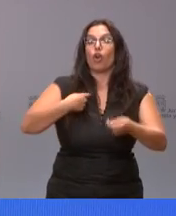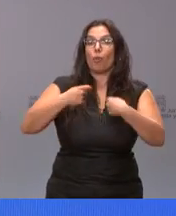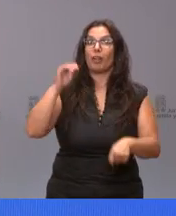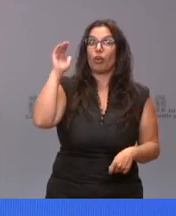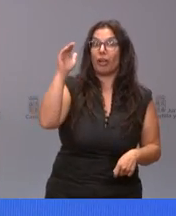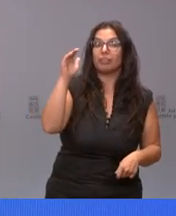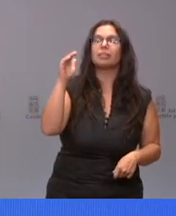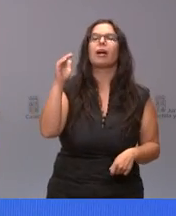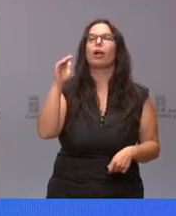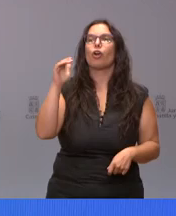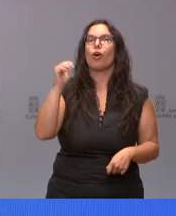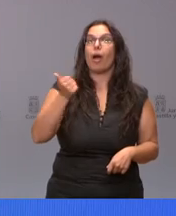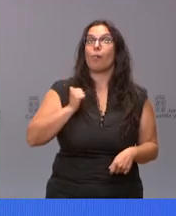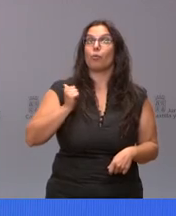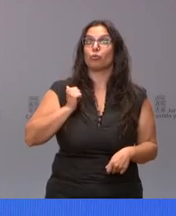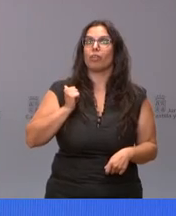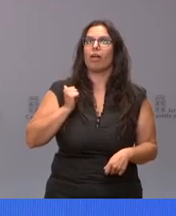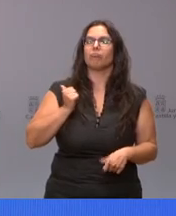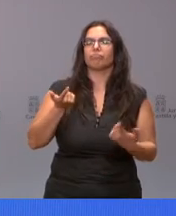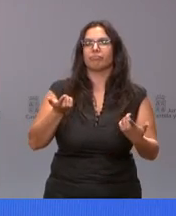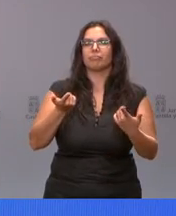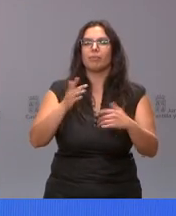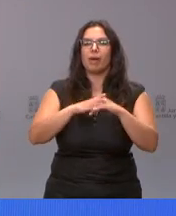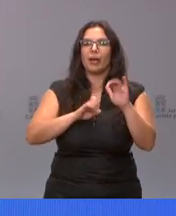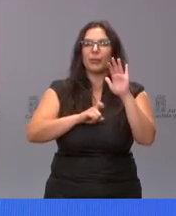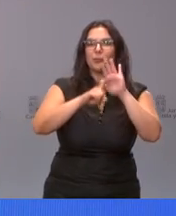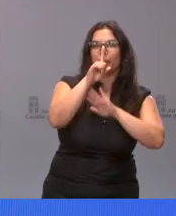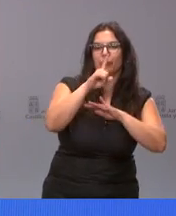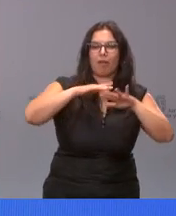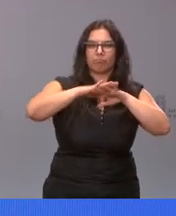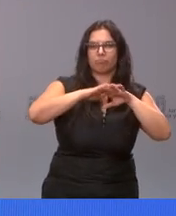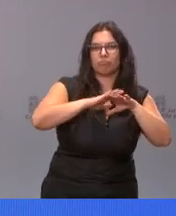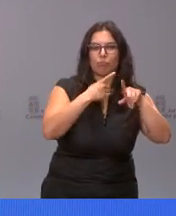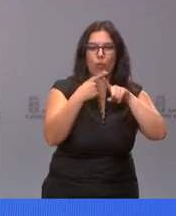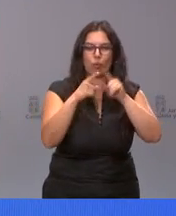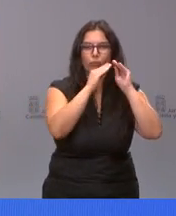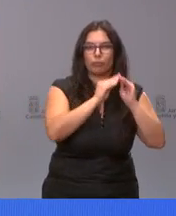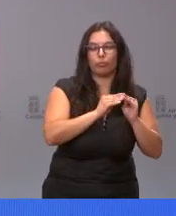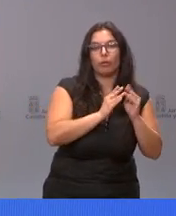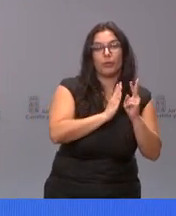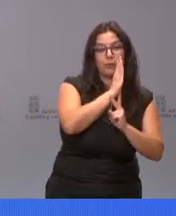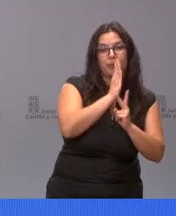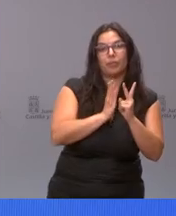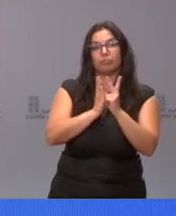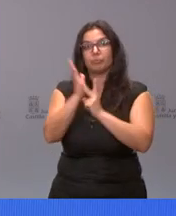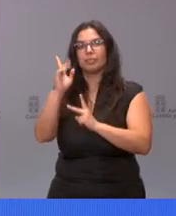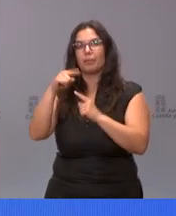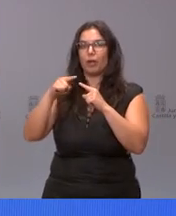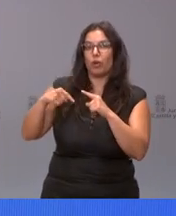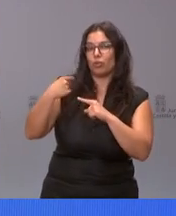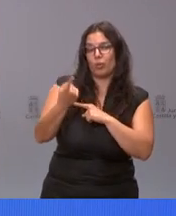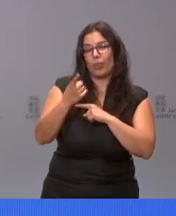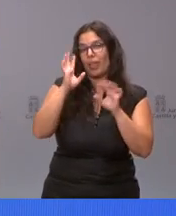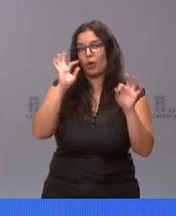para impulsar, por un lado, el crecimiento del tejido productivo y, por otro lado, la consecuencia fundamental y